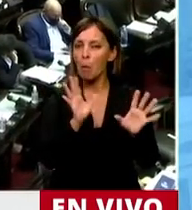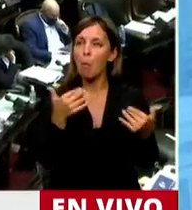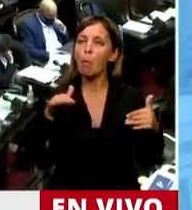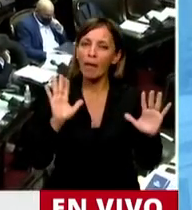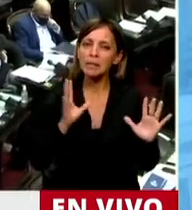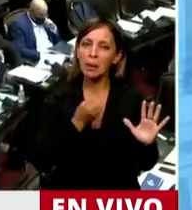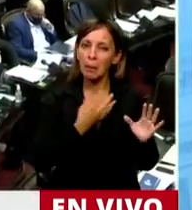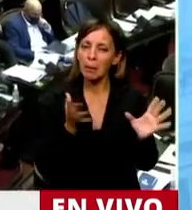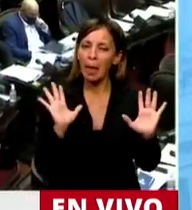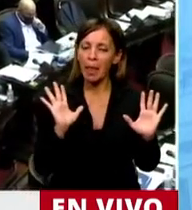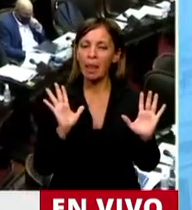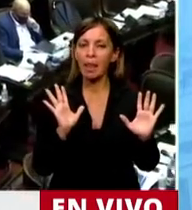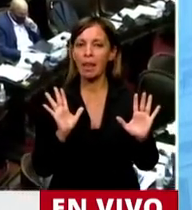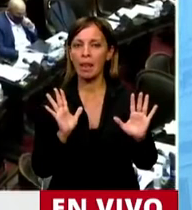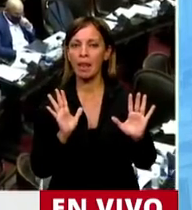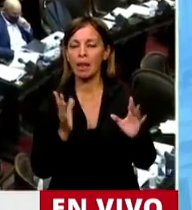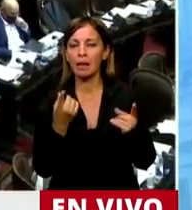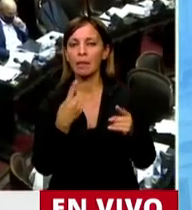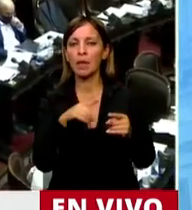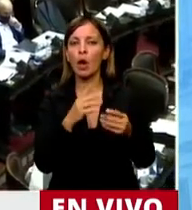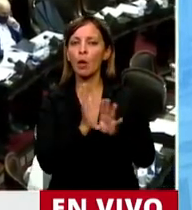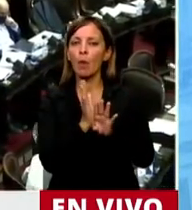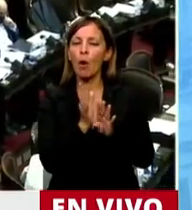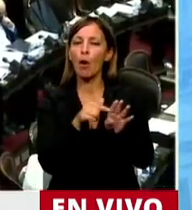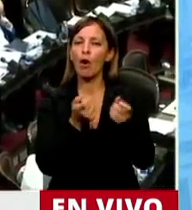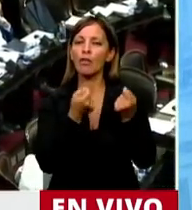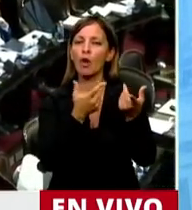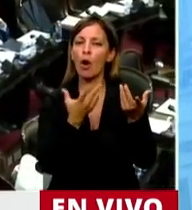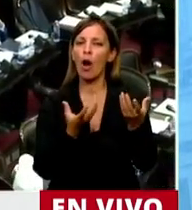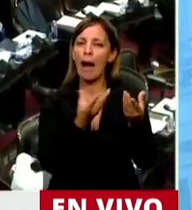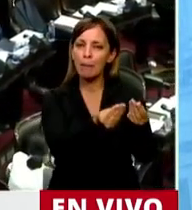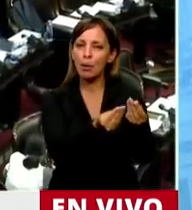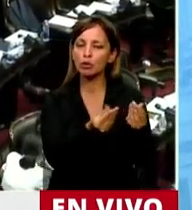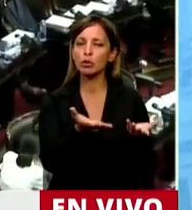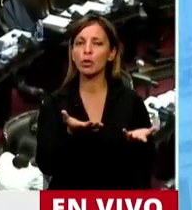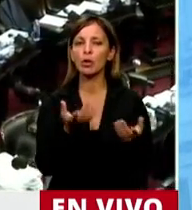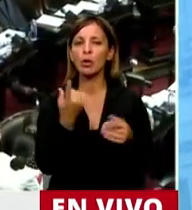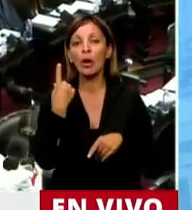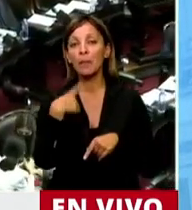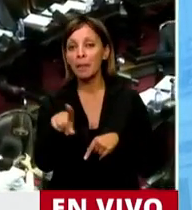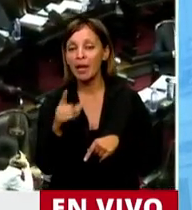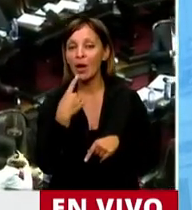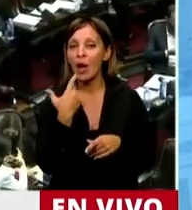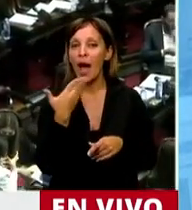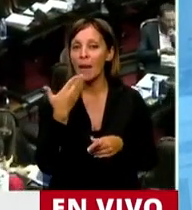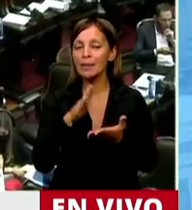la intencionalidad, tal vez de buena fe fue reforzar aquello, pero como está hablando de la